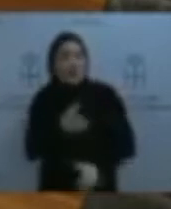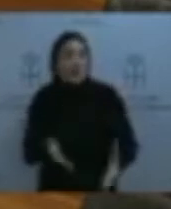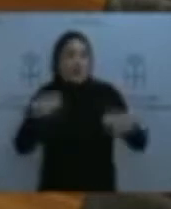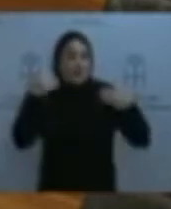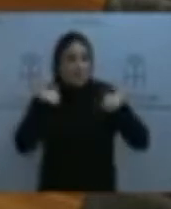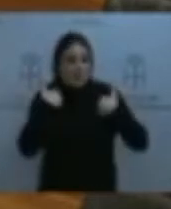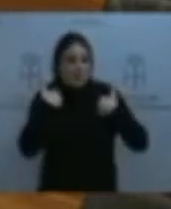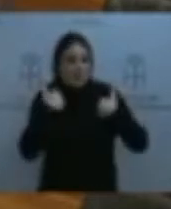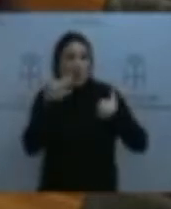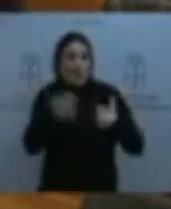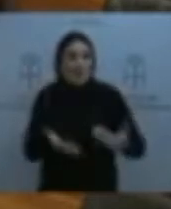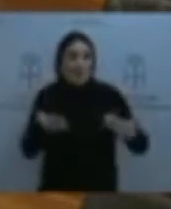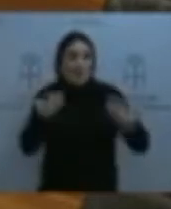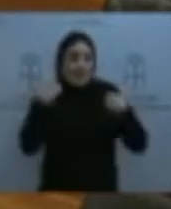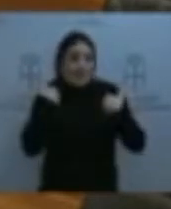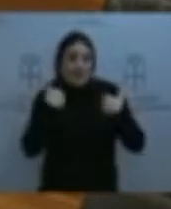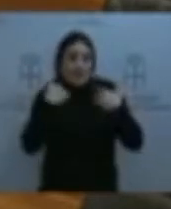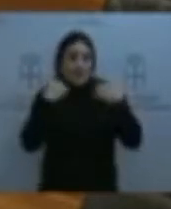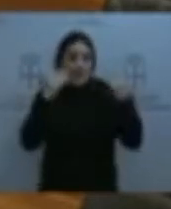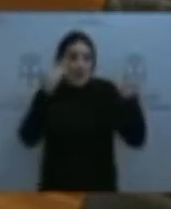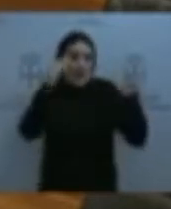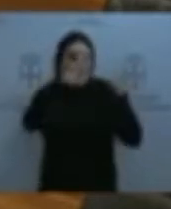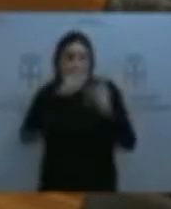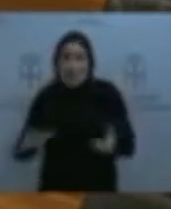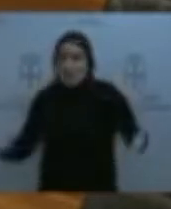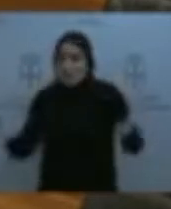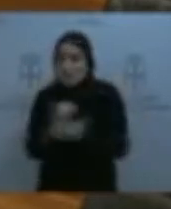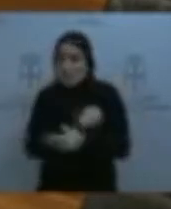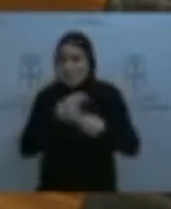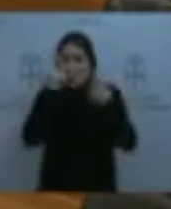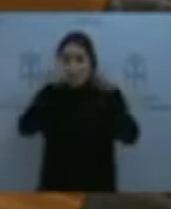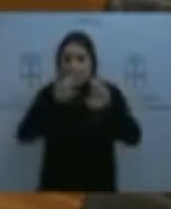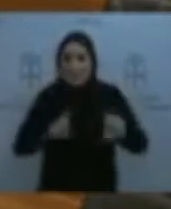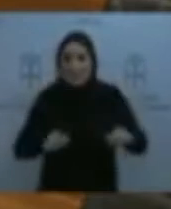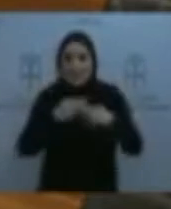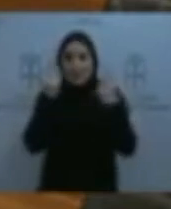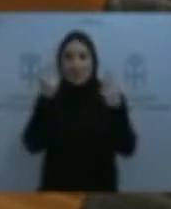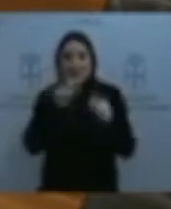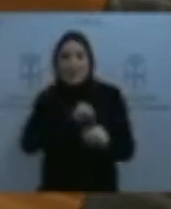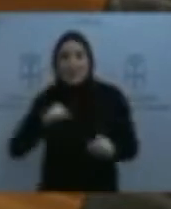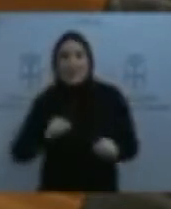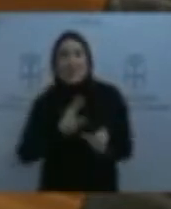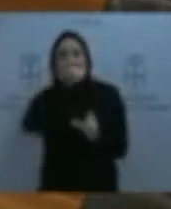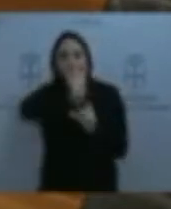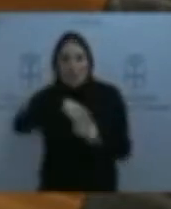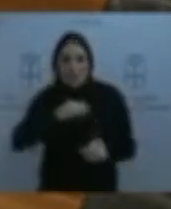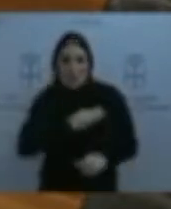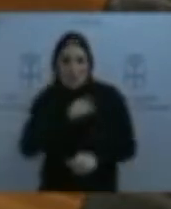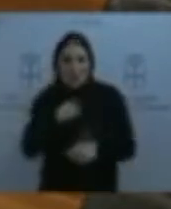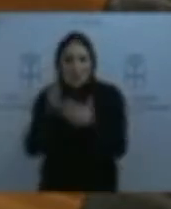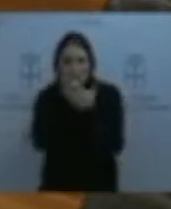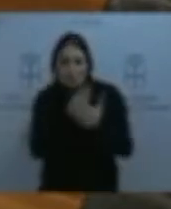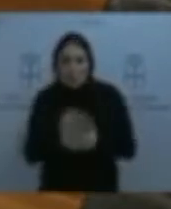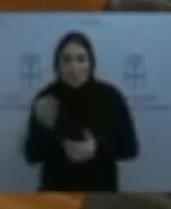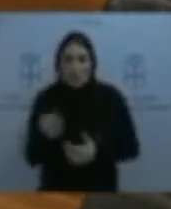atribución y una competencia de todas las administraciones públicas y entidades públicas y privadas que conforman el patronato, que,